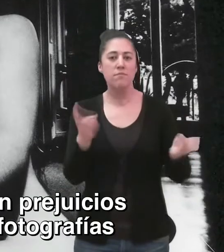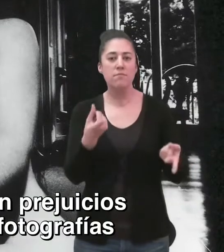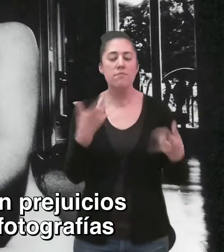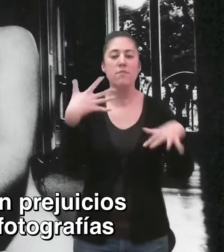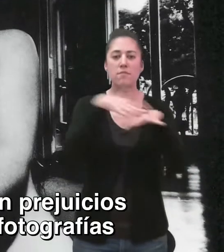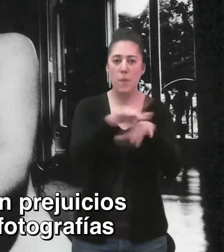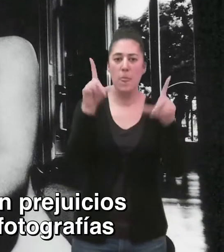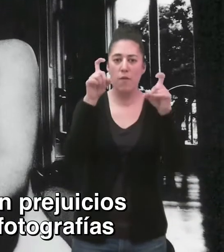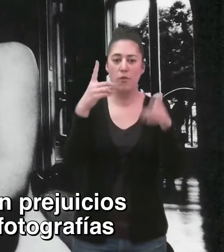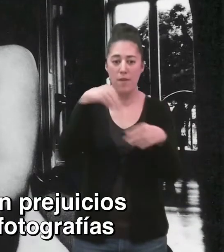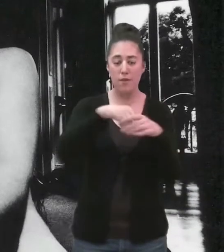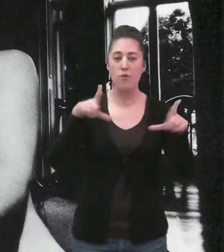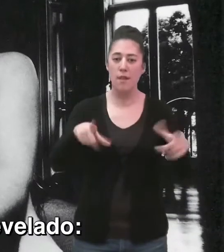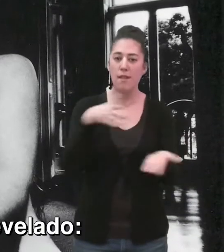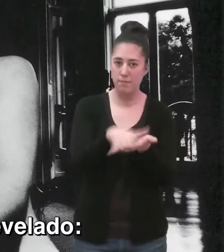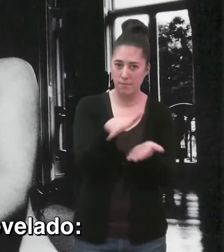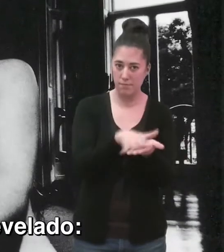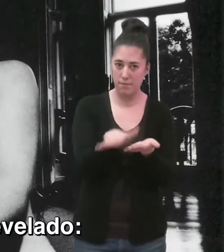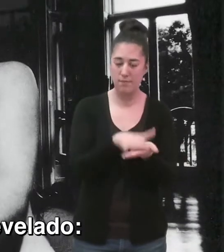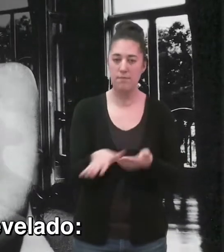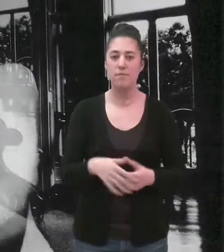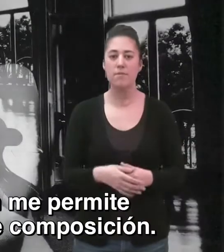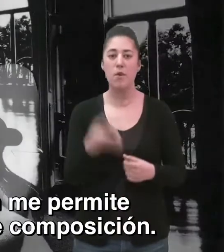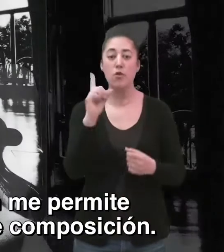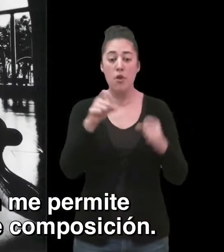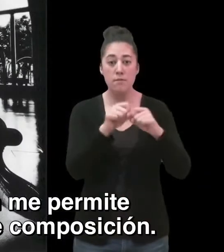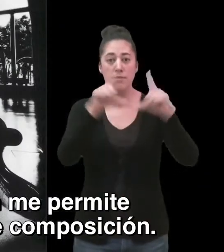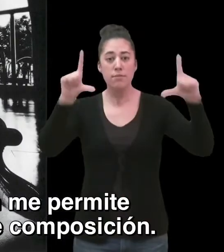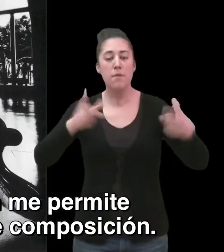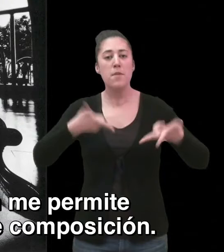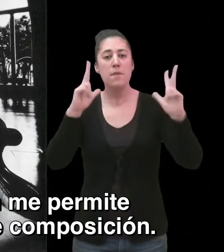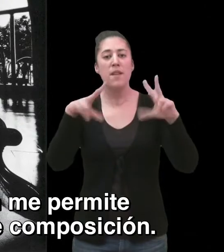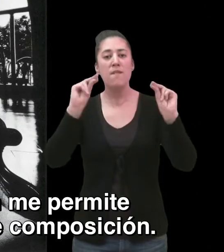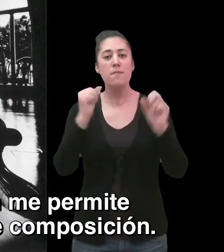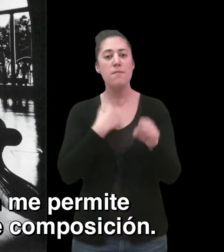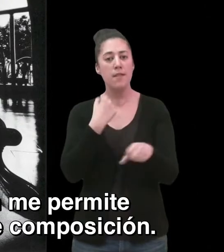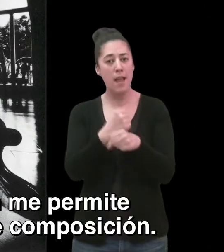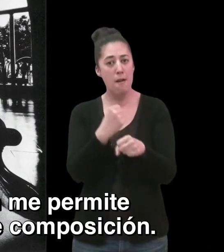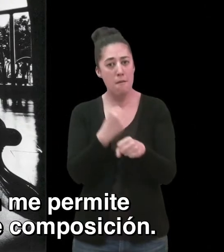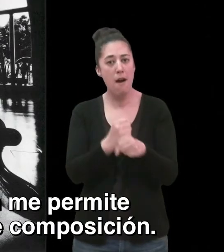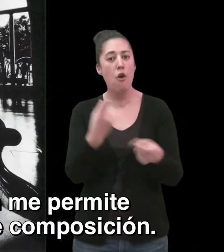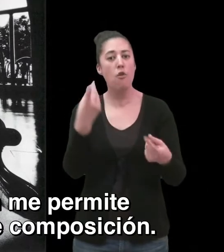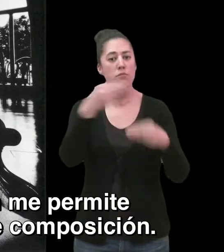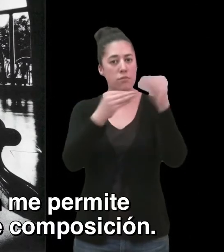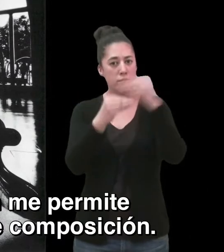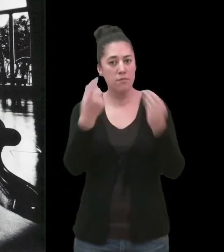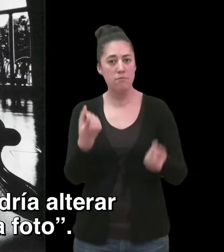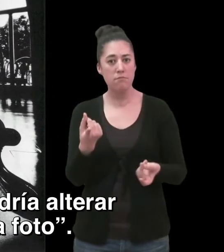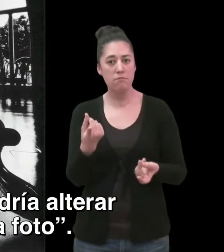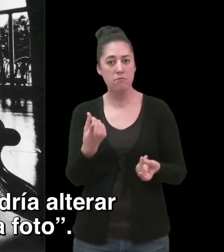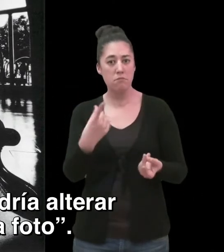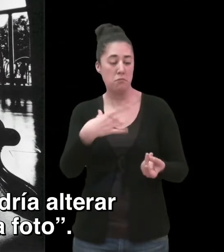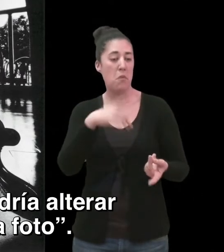sin prejuicios que concluía sus fotografías en la sala de revelado. Solo la ampliación me permite terminar mi trabajo de